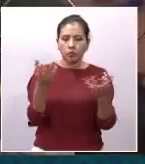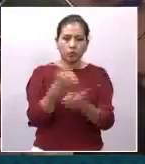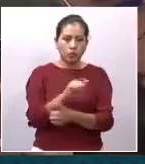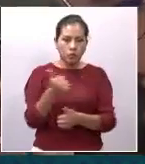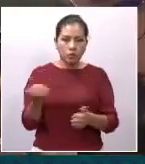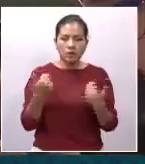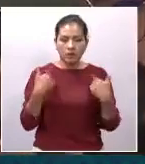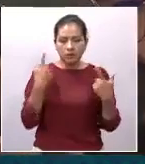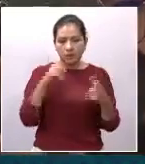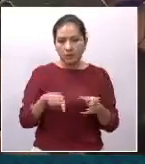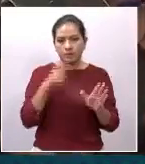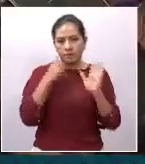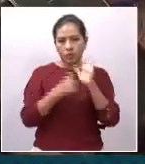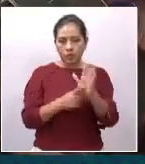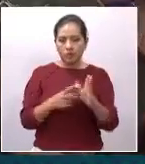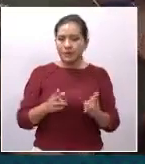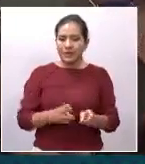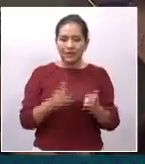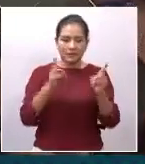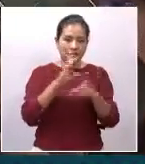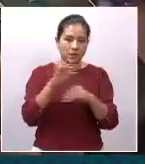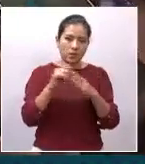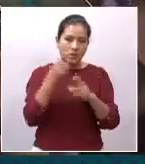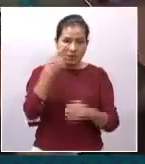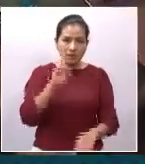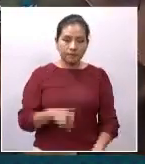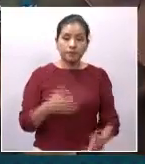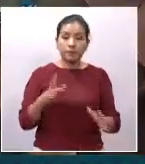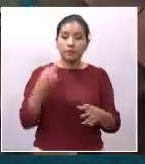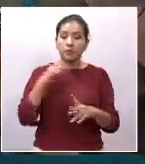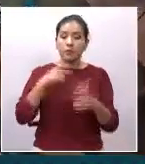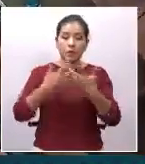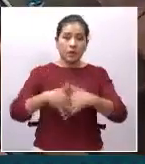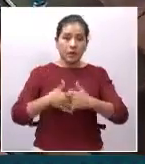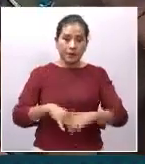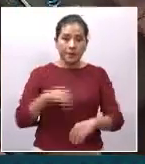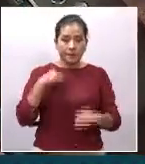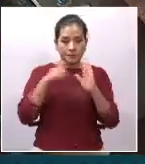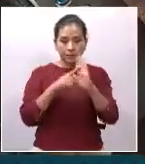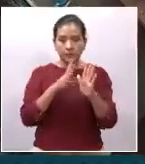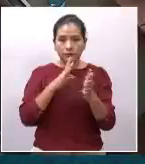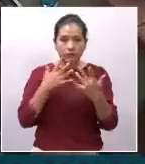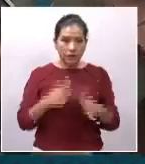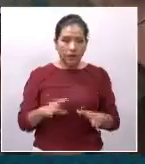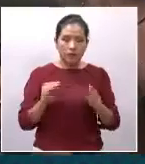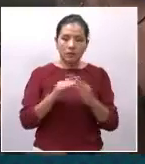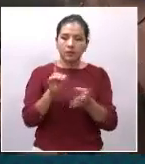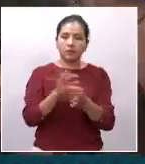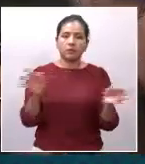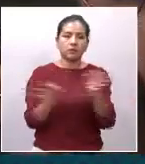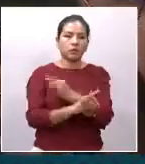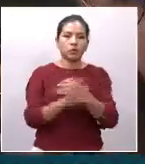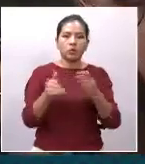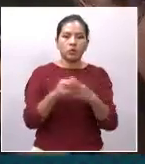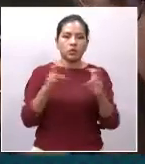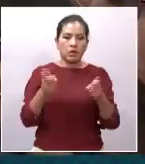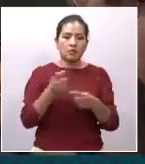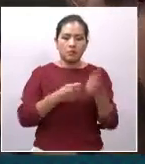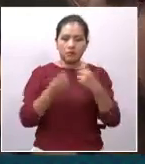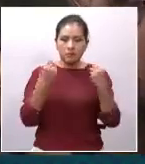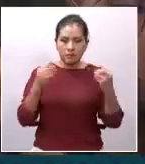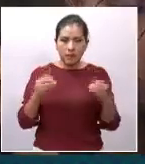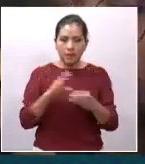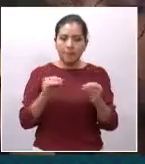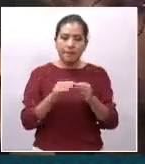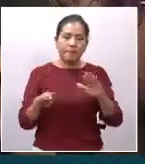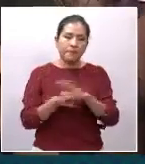mostrando. Entonces vamos a acelerar en ese sentido la industrialización que les hemos hablado, la sustitución de importaciones que nos permita tener esa economía de base ancha,